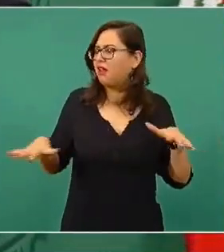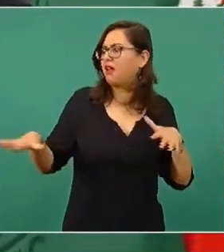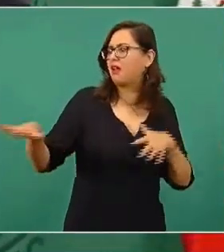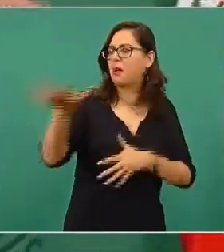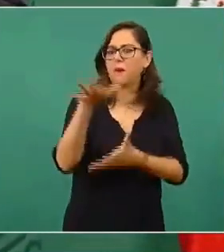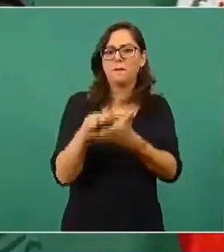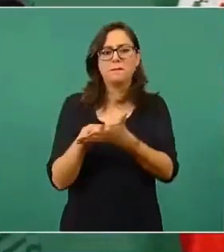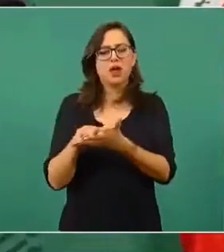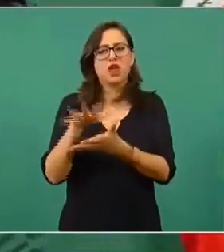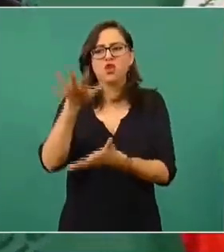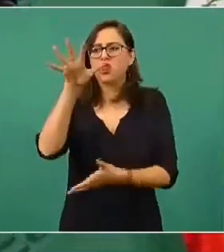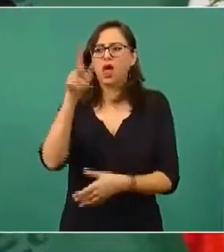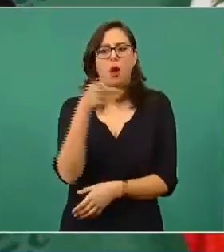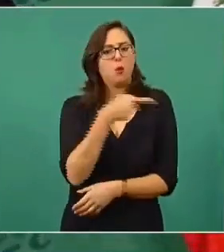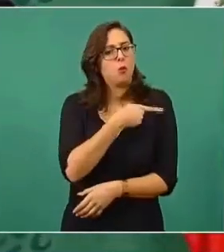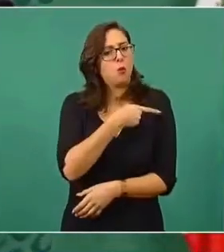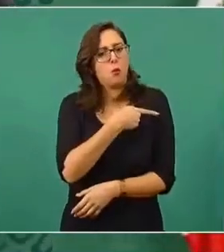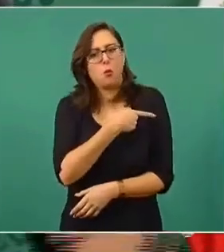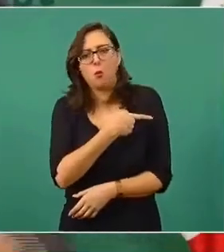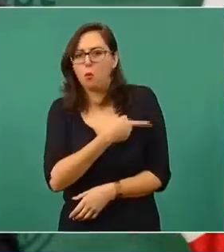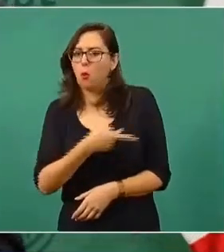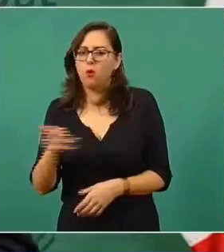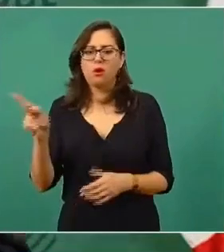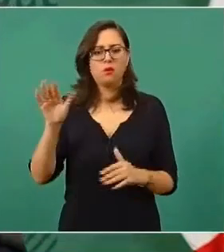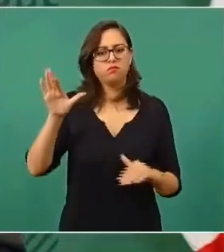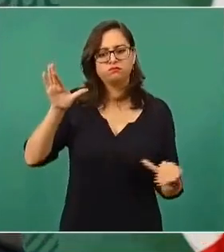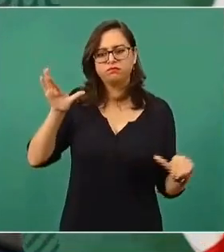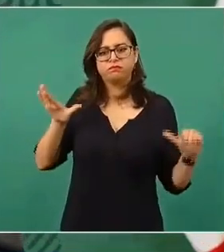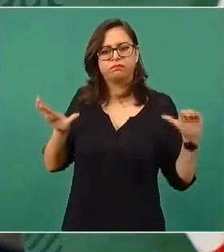¿sí?, del empobrecimiento de las mayorías.